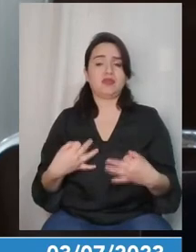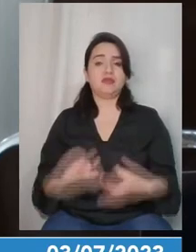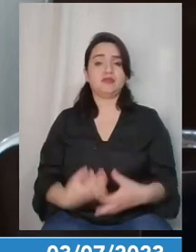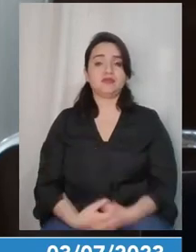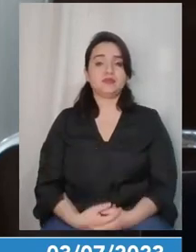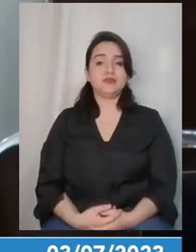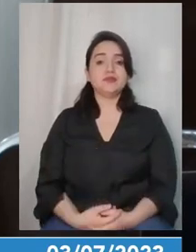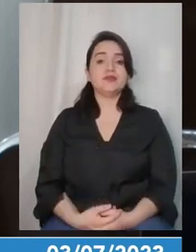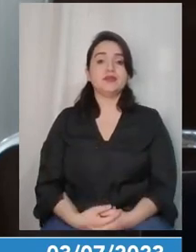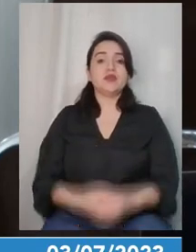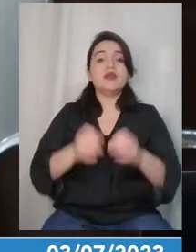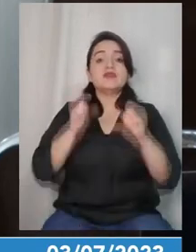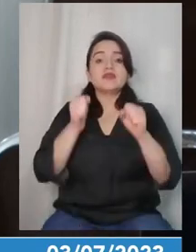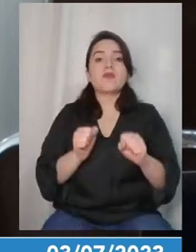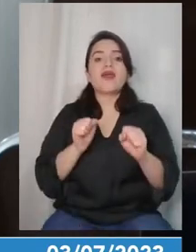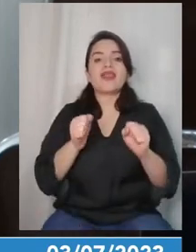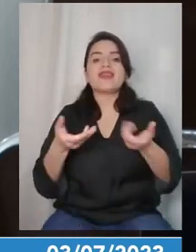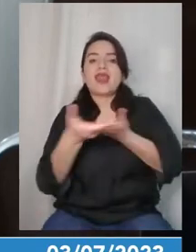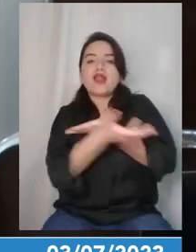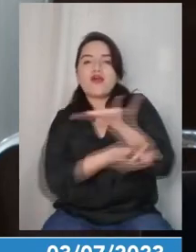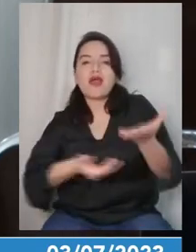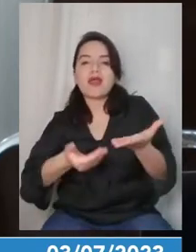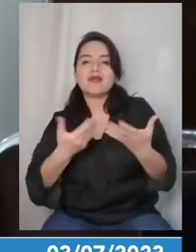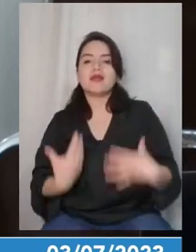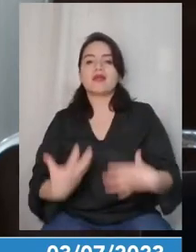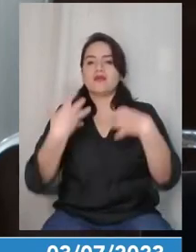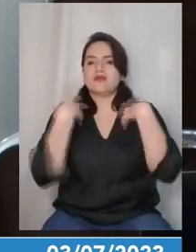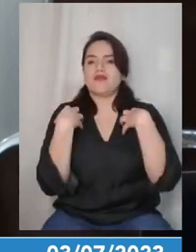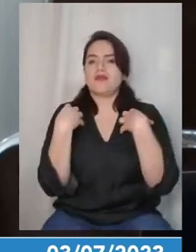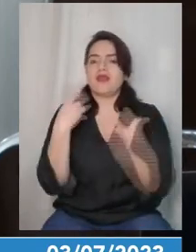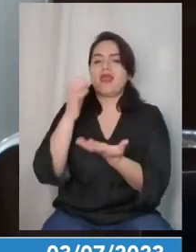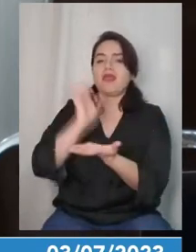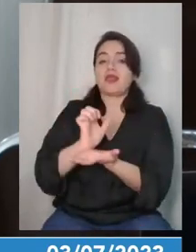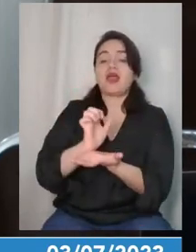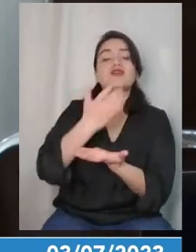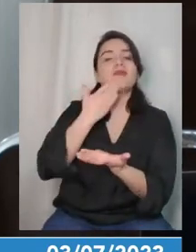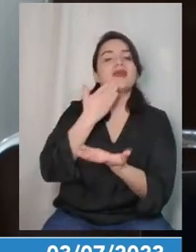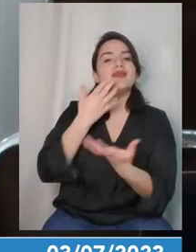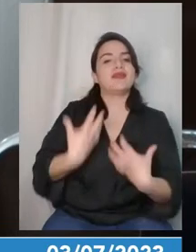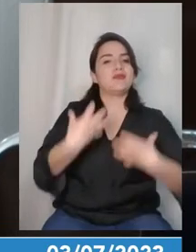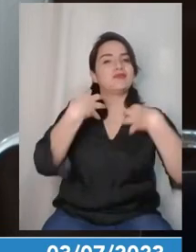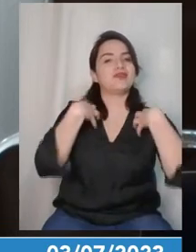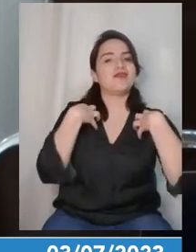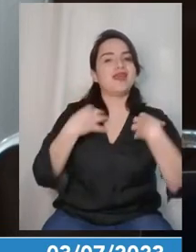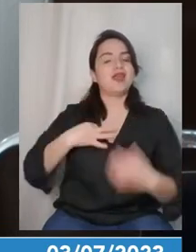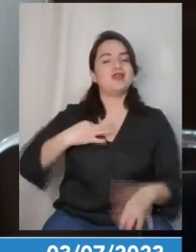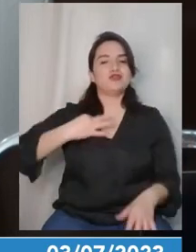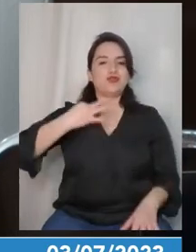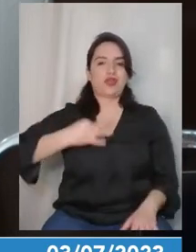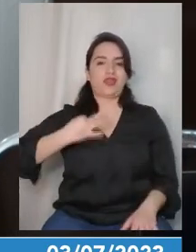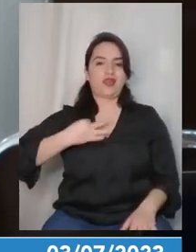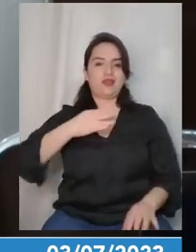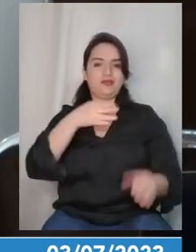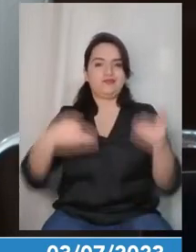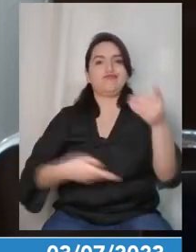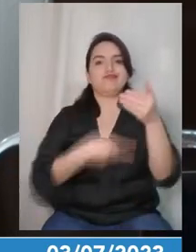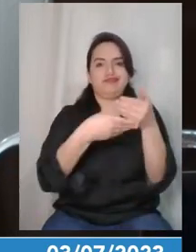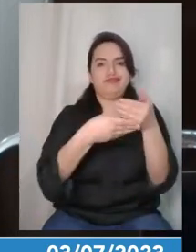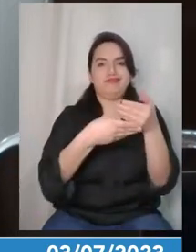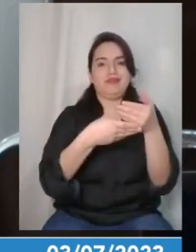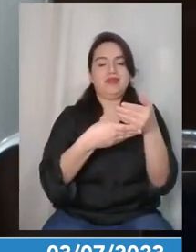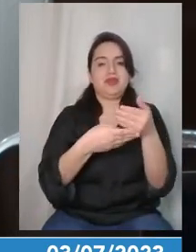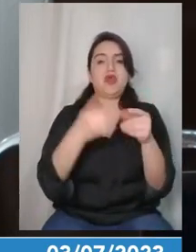deber no solamente al Estado, sino que a los ciudadanos. Digamos que es una técnica legislativa que también se ha ocupado en otros países.